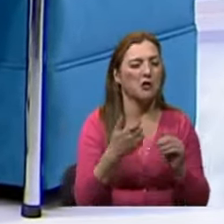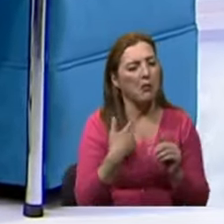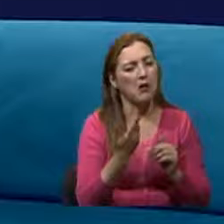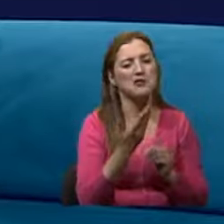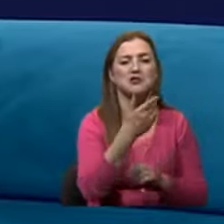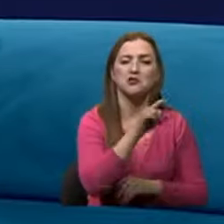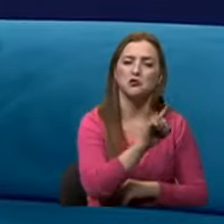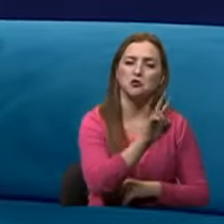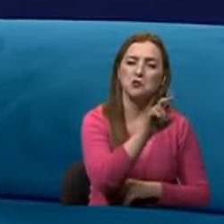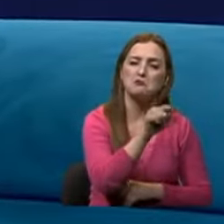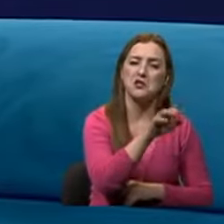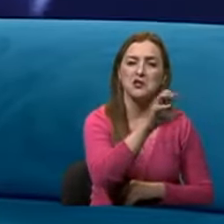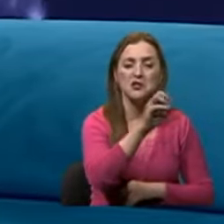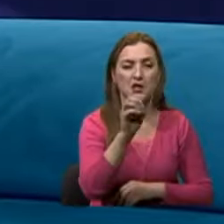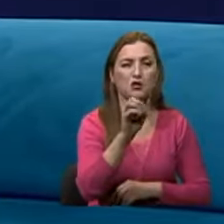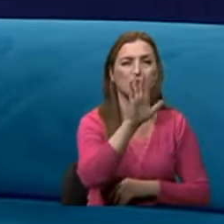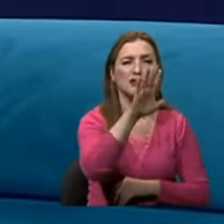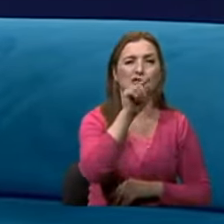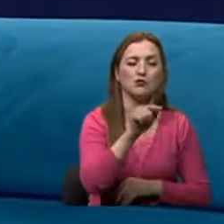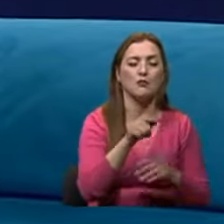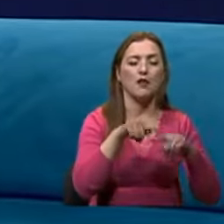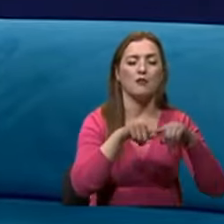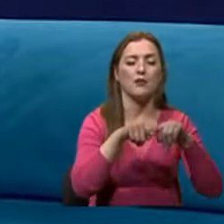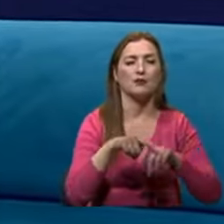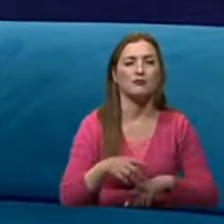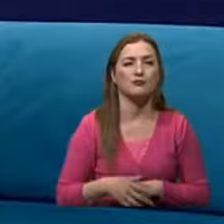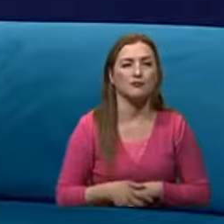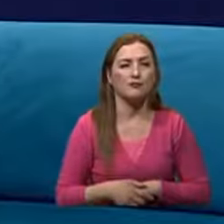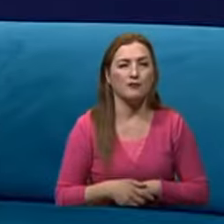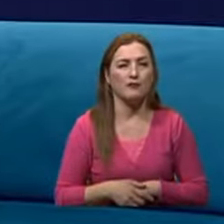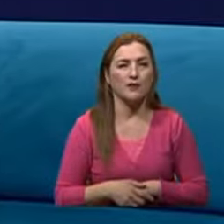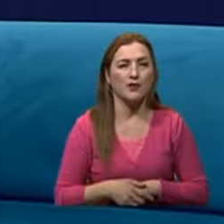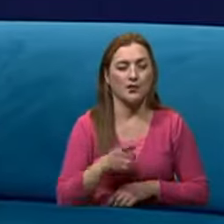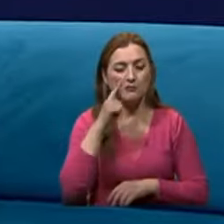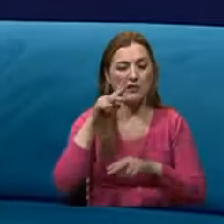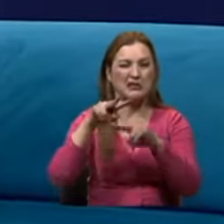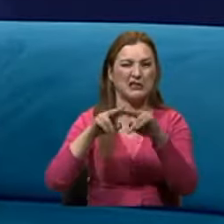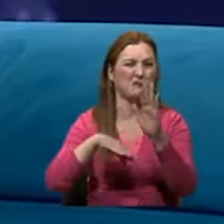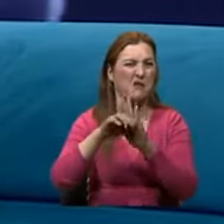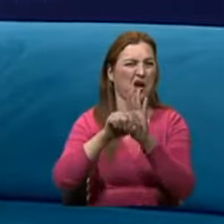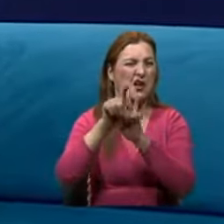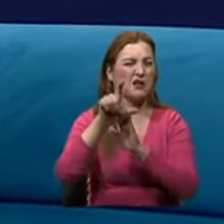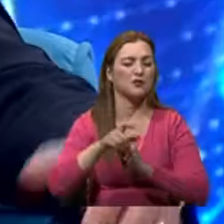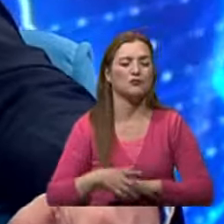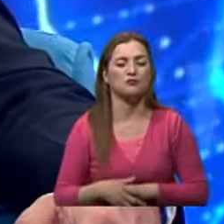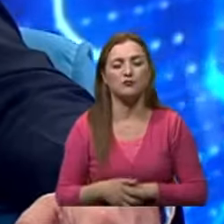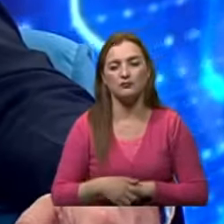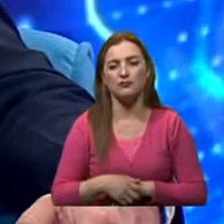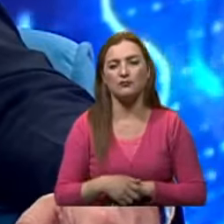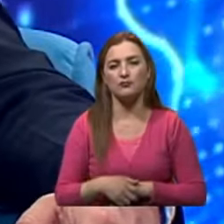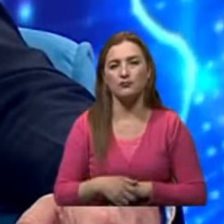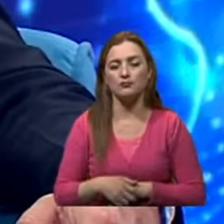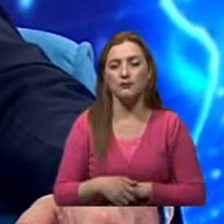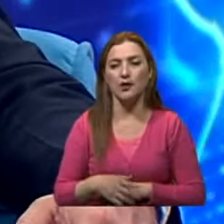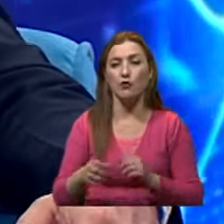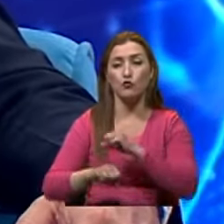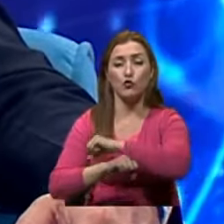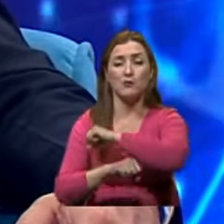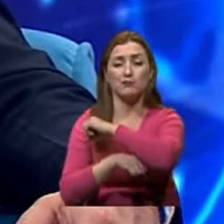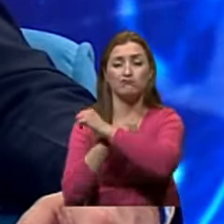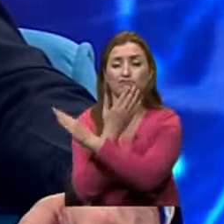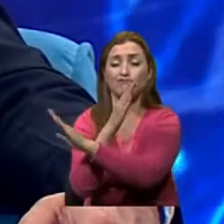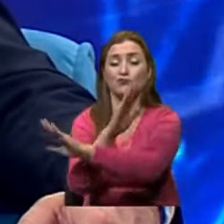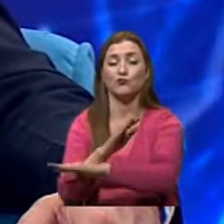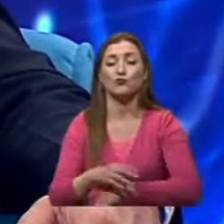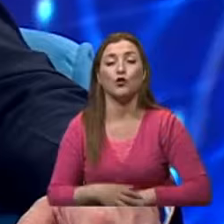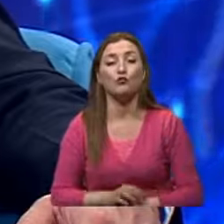2,500 y 5,000 dólares dependiendo. Entonces, una prótesis de revisión es mucho más costosa. Y claro, pues la prevención es fundamental. En este caso